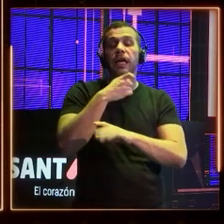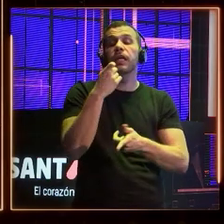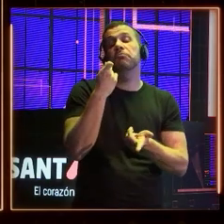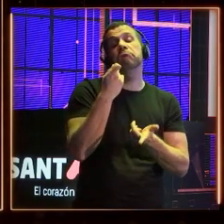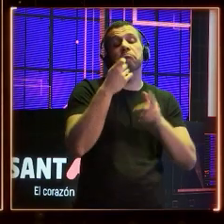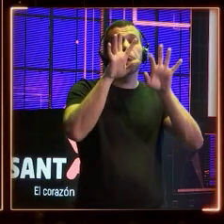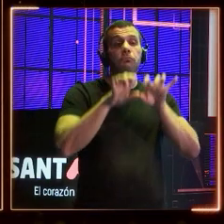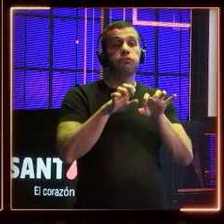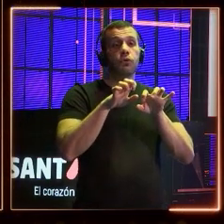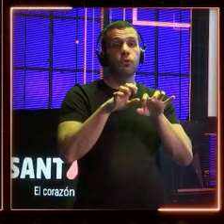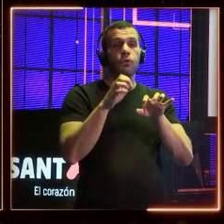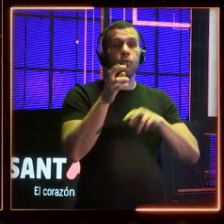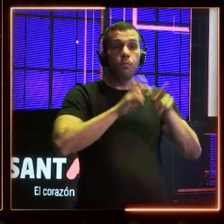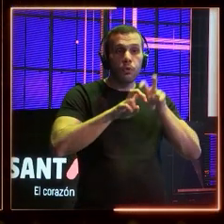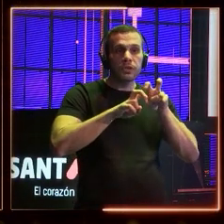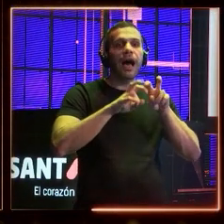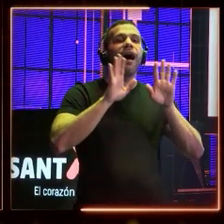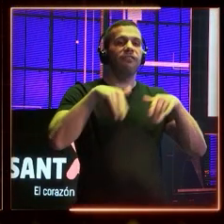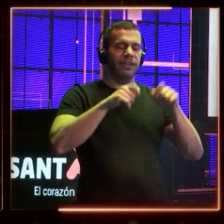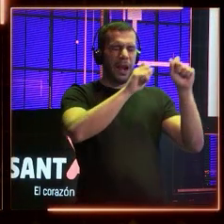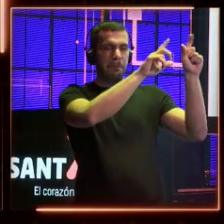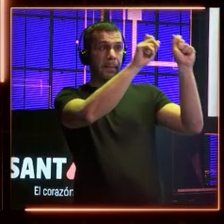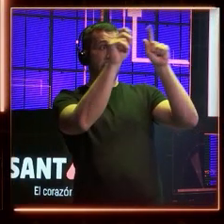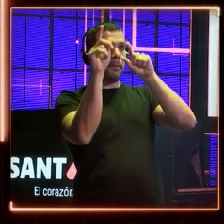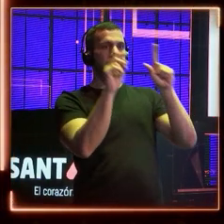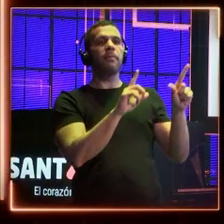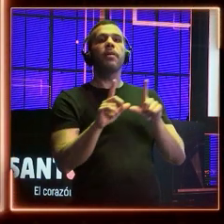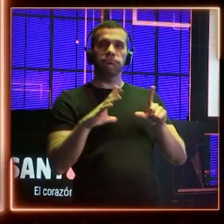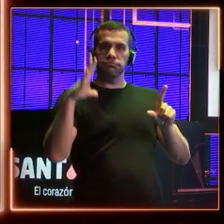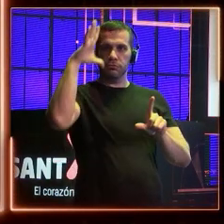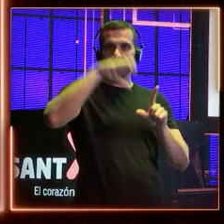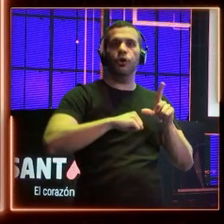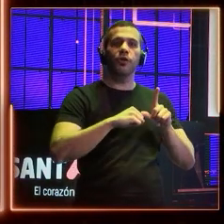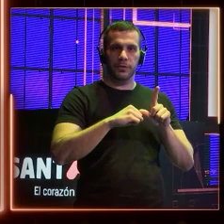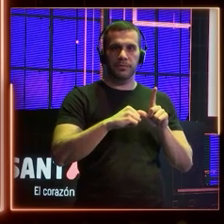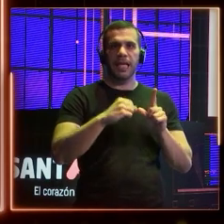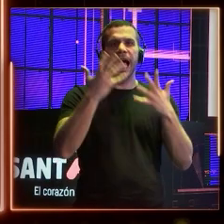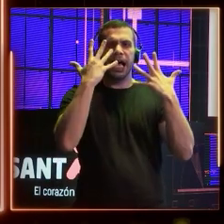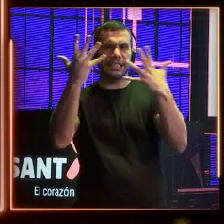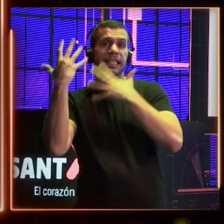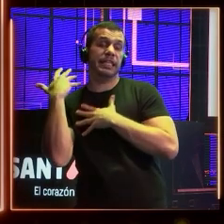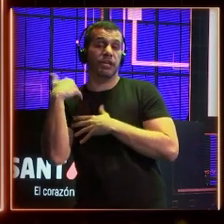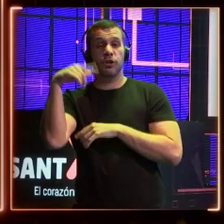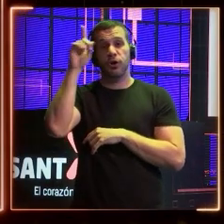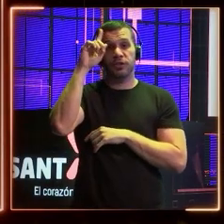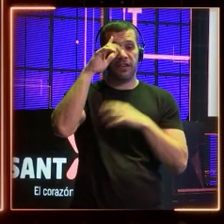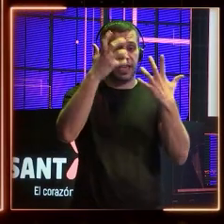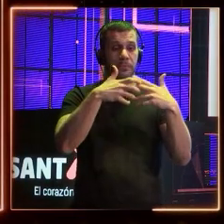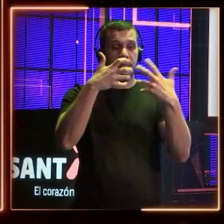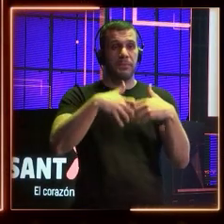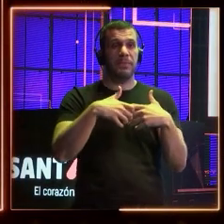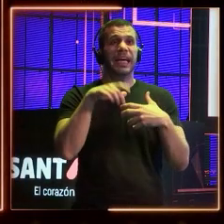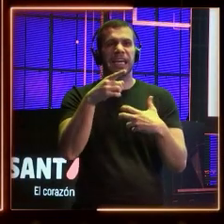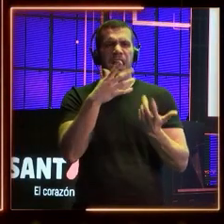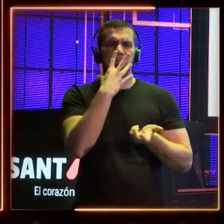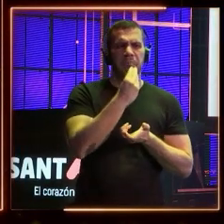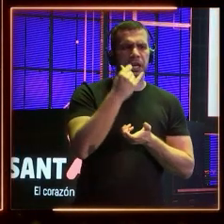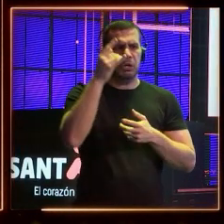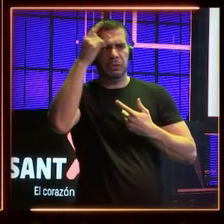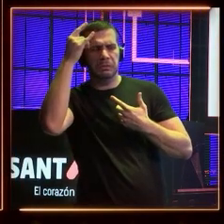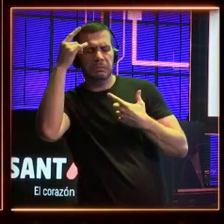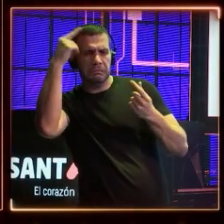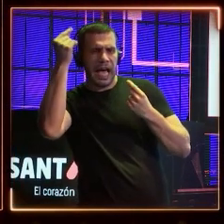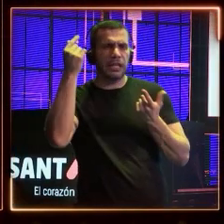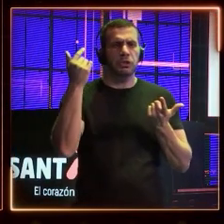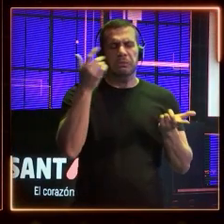efectivamente un gato siamés hace 10 años no sabíamos distinguir un perro de un gato Hoy somos capaces de ver no solo un gato sino las distintas razas de